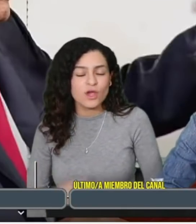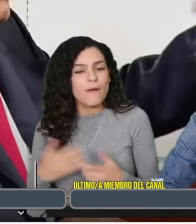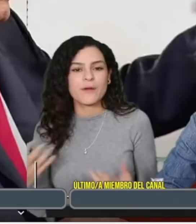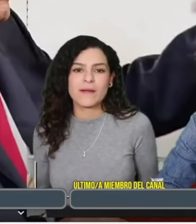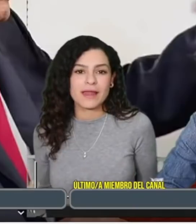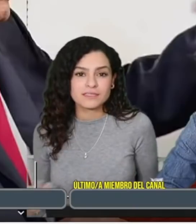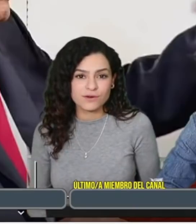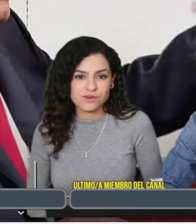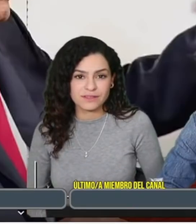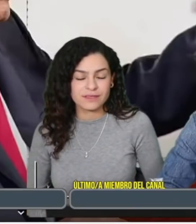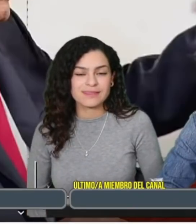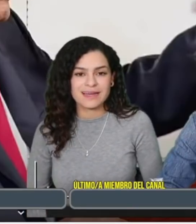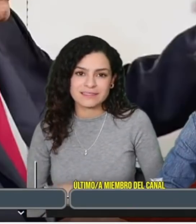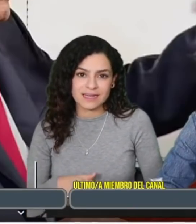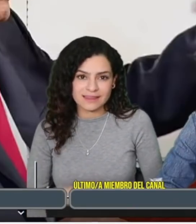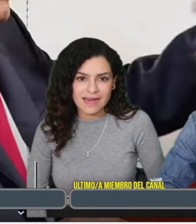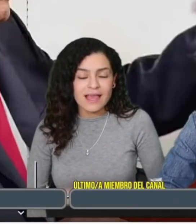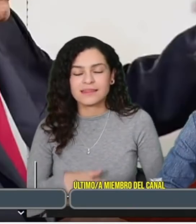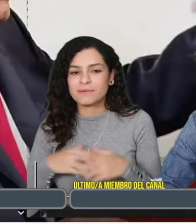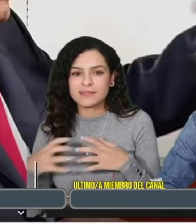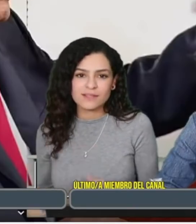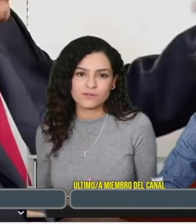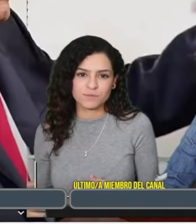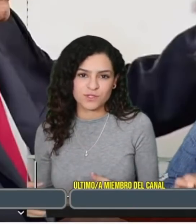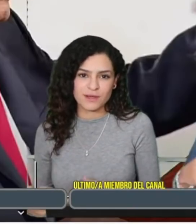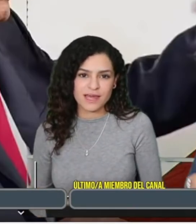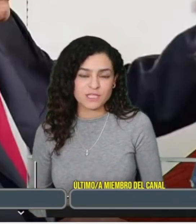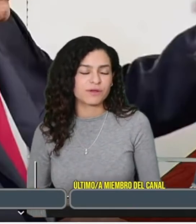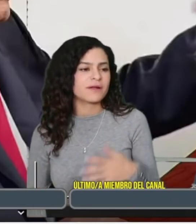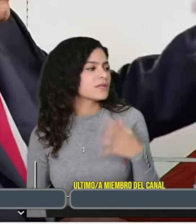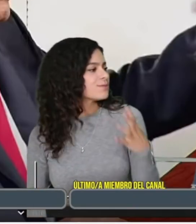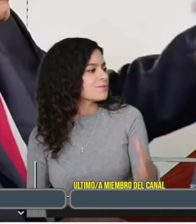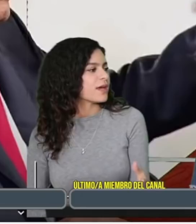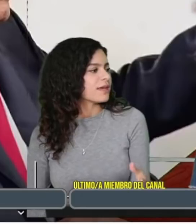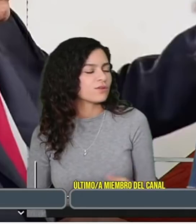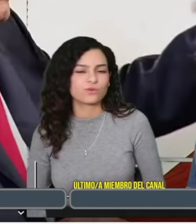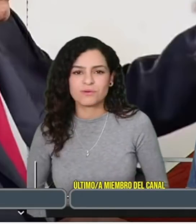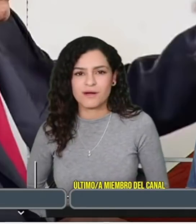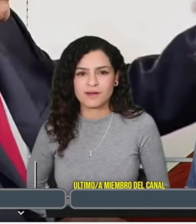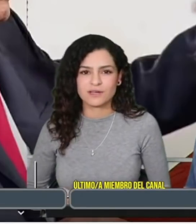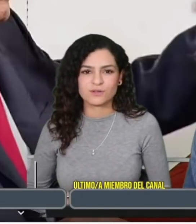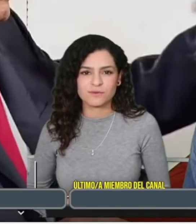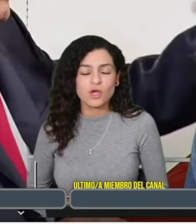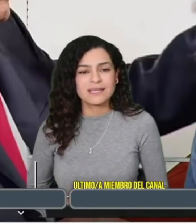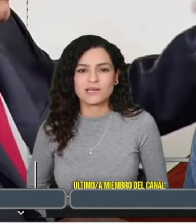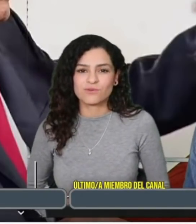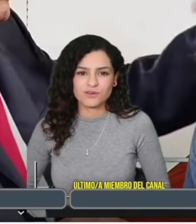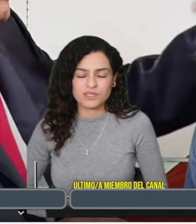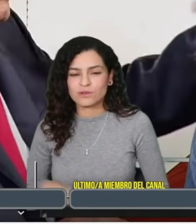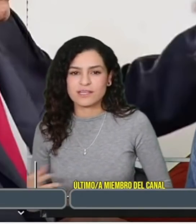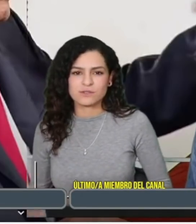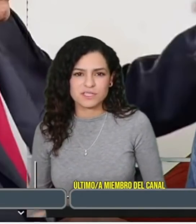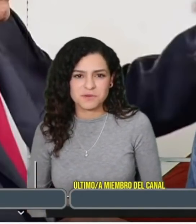avanzados? Pero la verdad es que lo único que intentan es tratar de evitar sus responsabilidades, porque ahora sí los vemos ahí en YouTube, ahora sí los vemos según